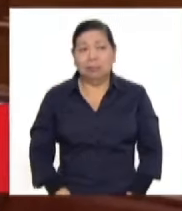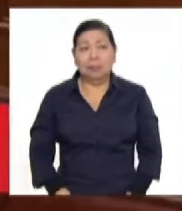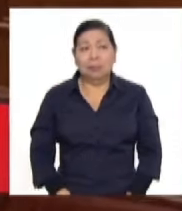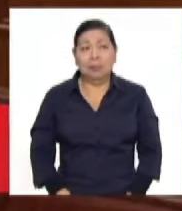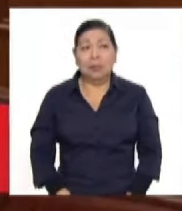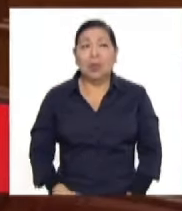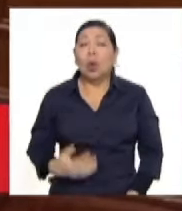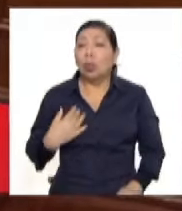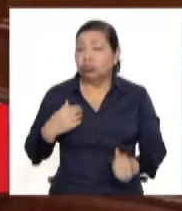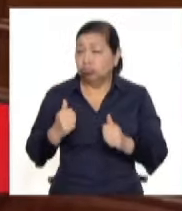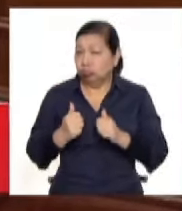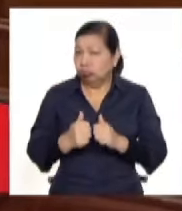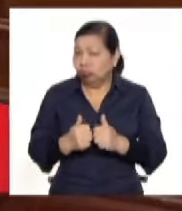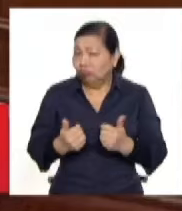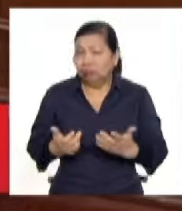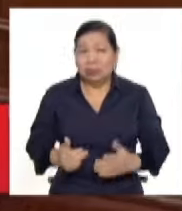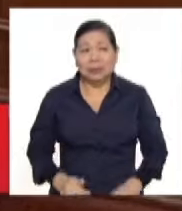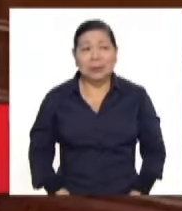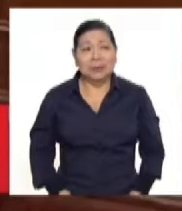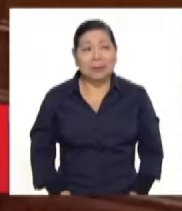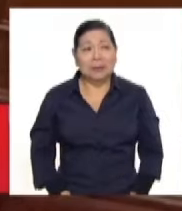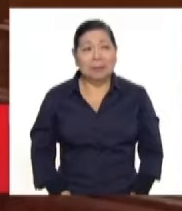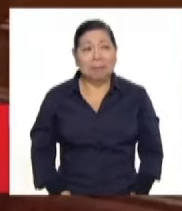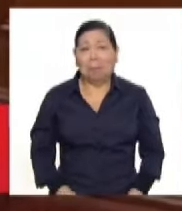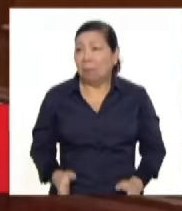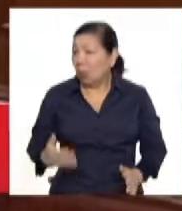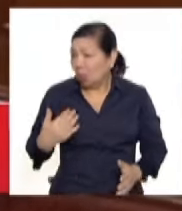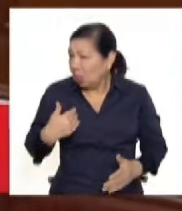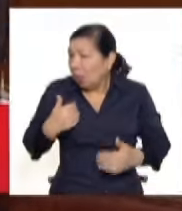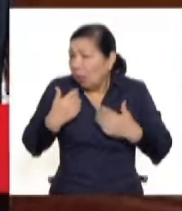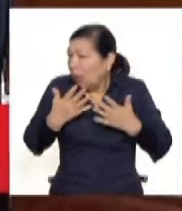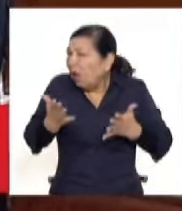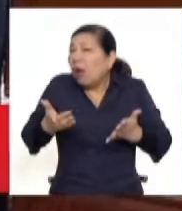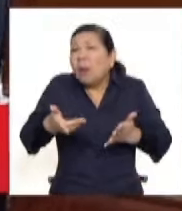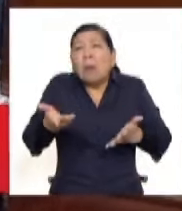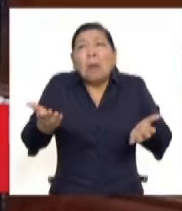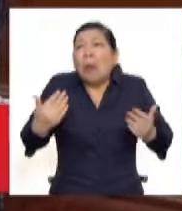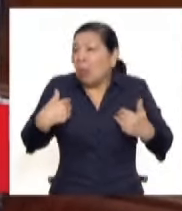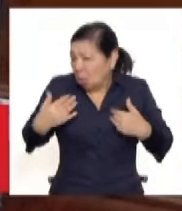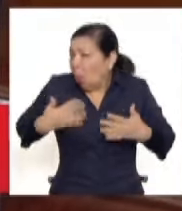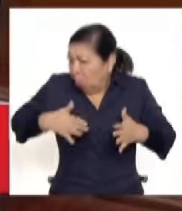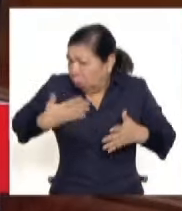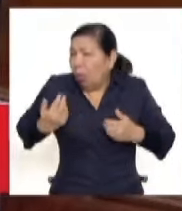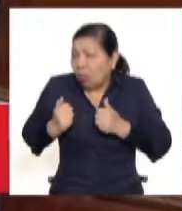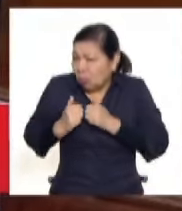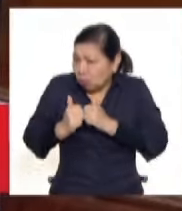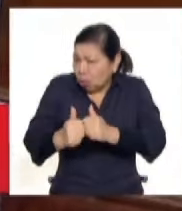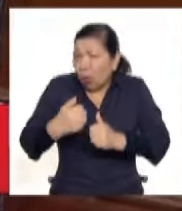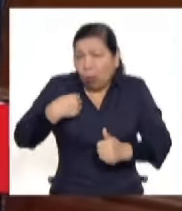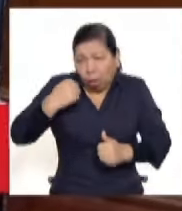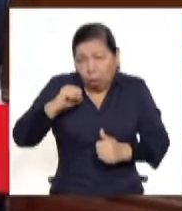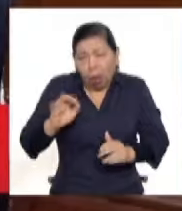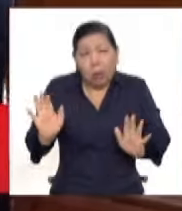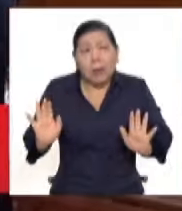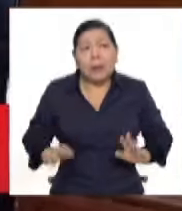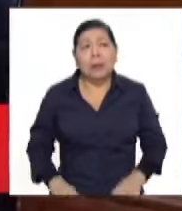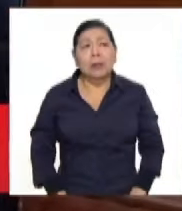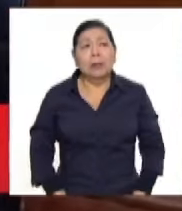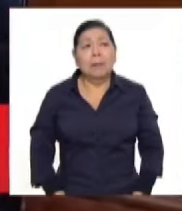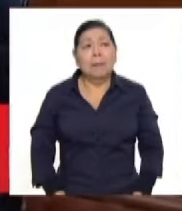Personalmente lo mío, creo que no es malo que me acompañe mi hijo. Y si en ese viaje, por